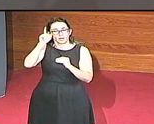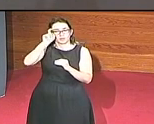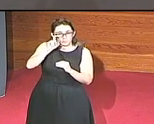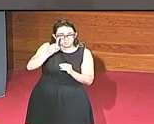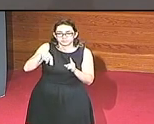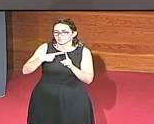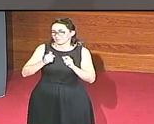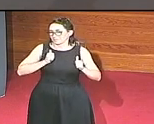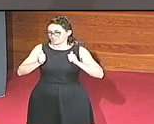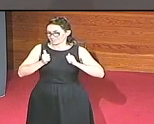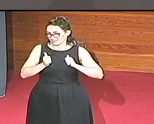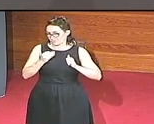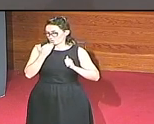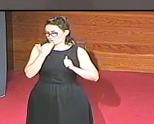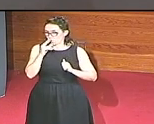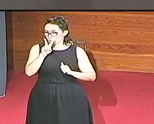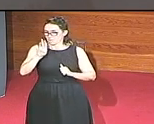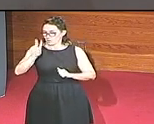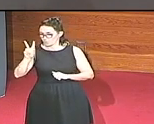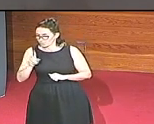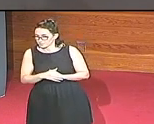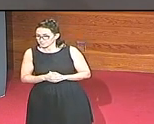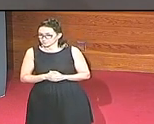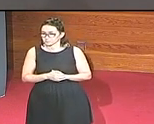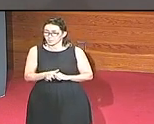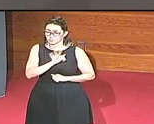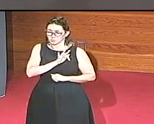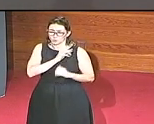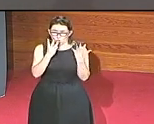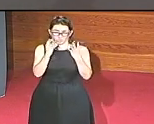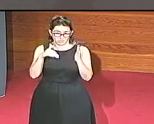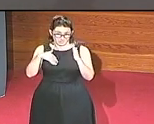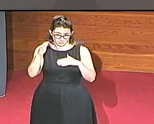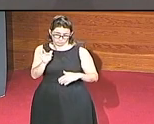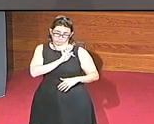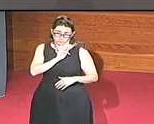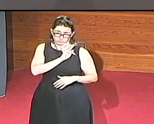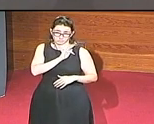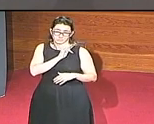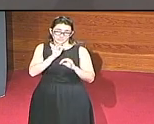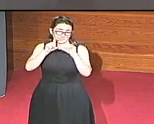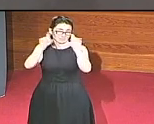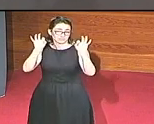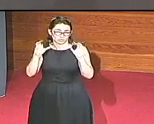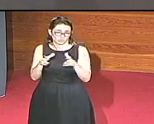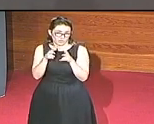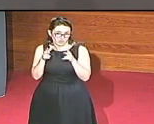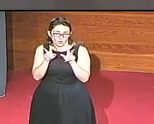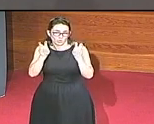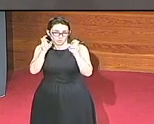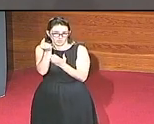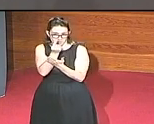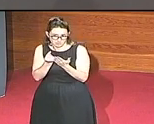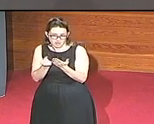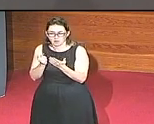correo upv ha ganado más de 80 premios en las ediciones de la society for news design nh y mal office